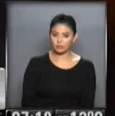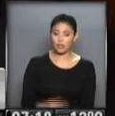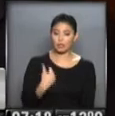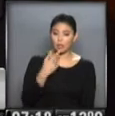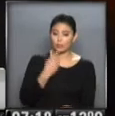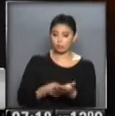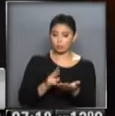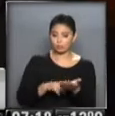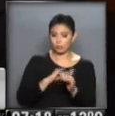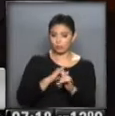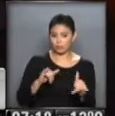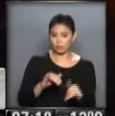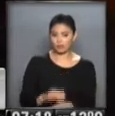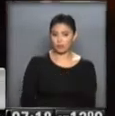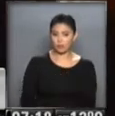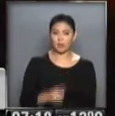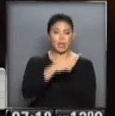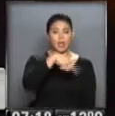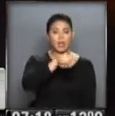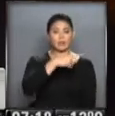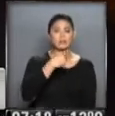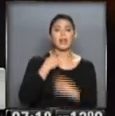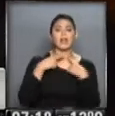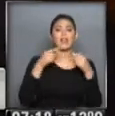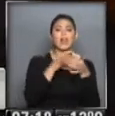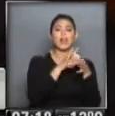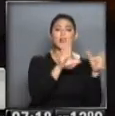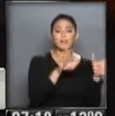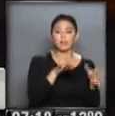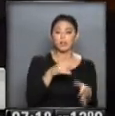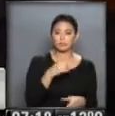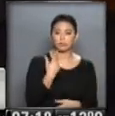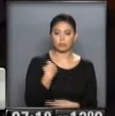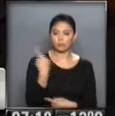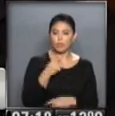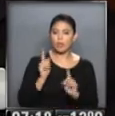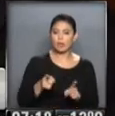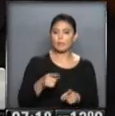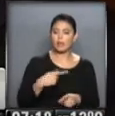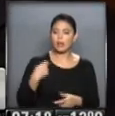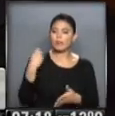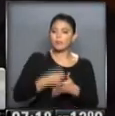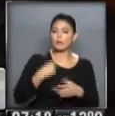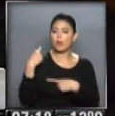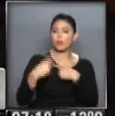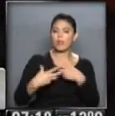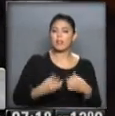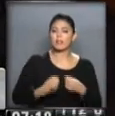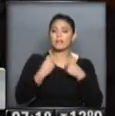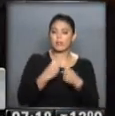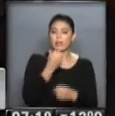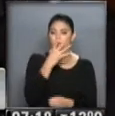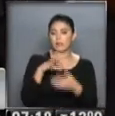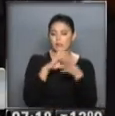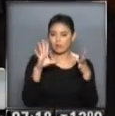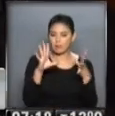ratificarles así como ellas expresan libremente para cantar que nosotros vamos a seguir en línea con defender la libertad de expresión que